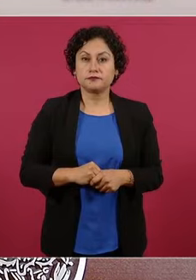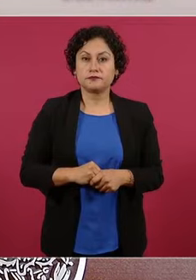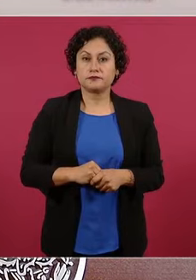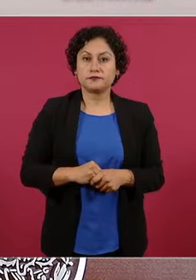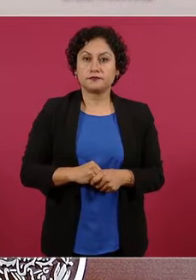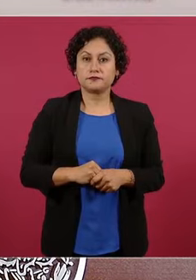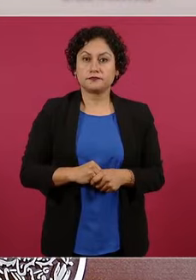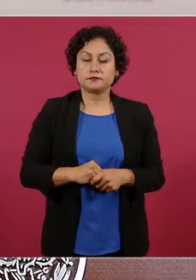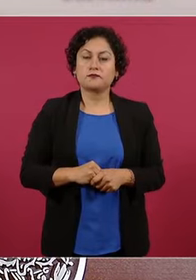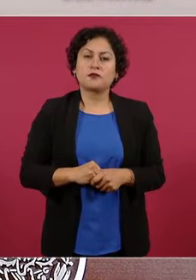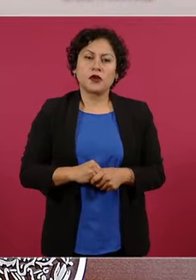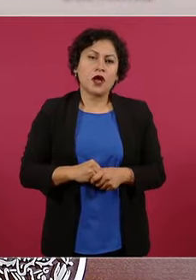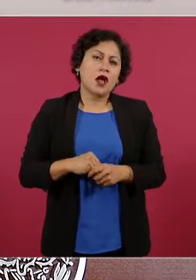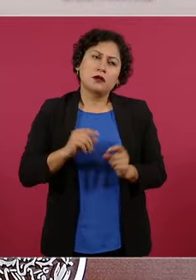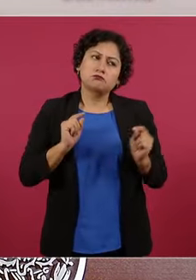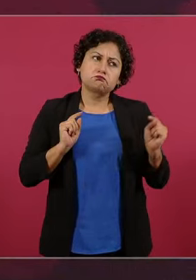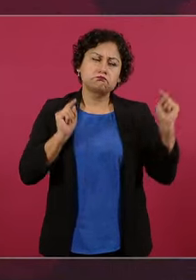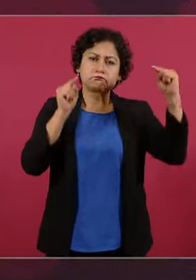Y ya platicamos.